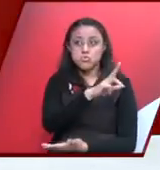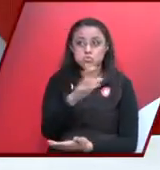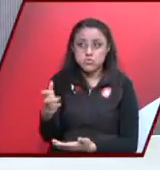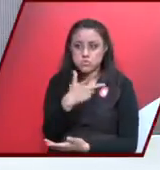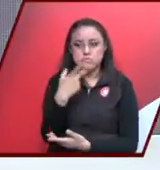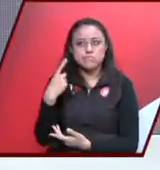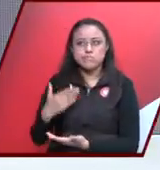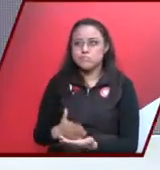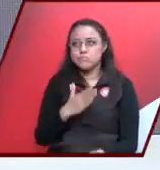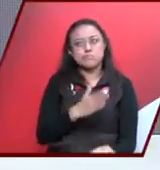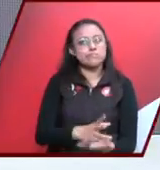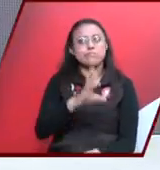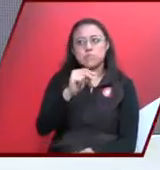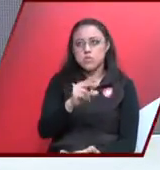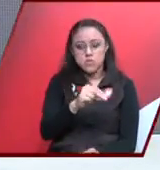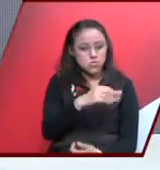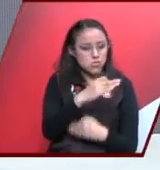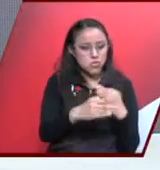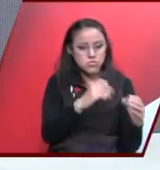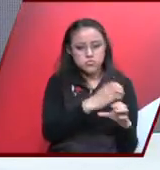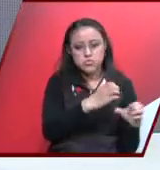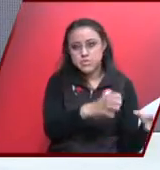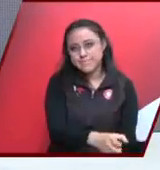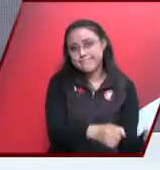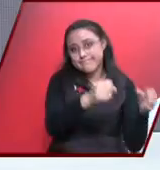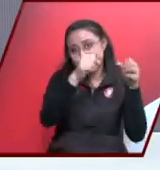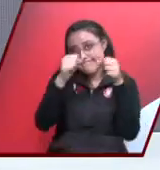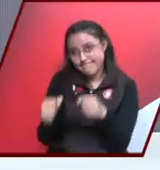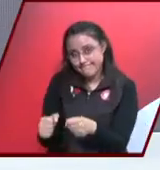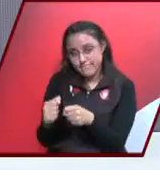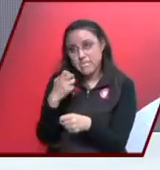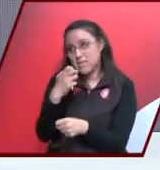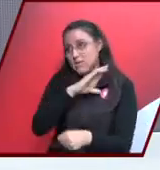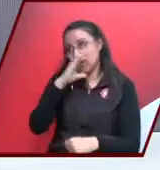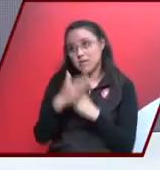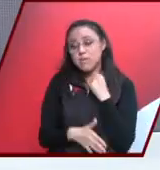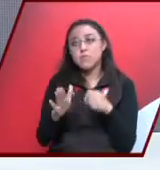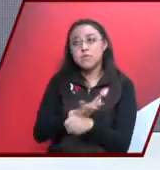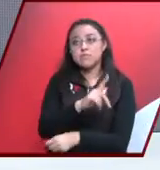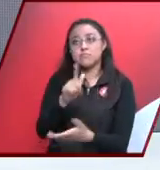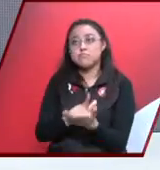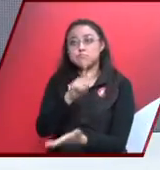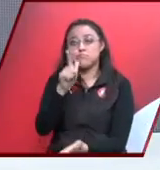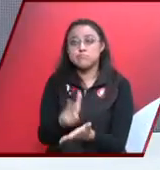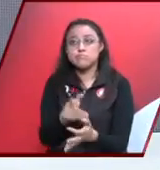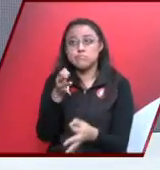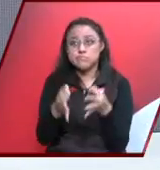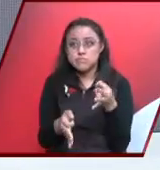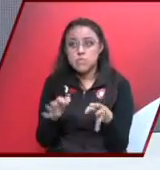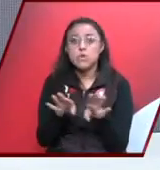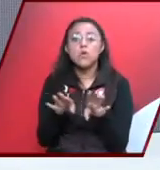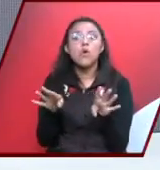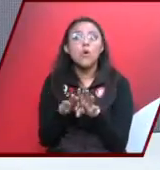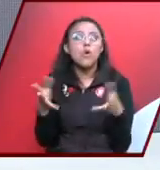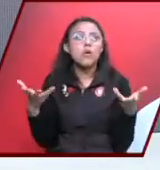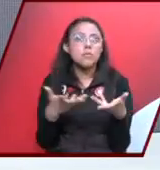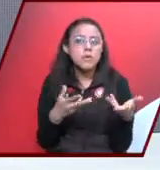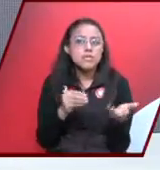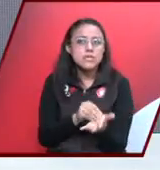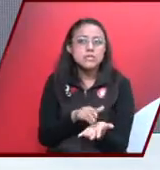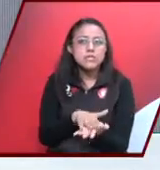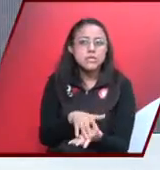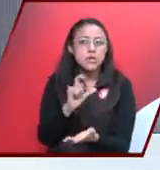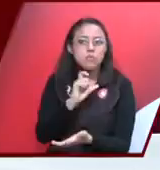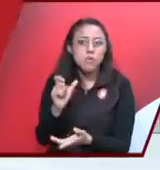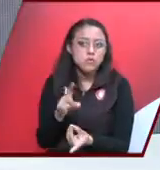18 cargadores. No, le caen y le hacen el embargo y se acabó. Y esto tiene un proceso legal donde el juez le va a ir informando cómo están las cosas, con los